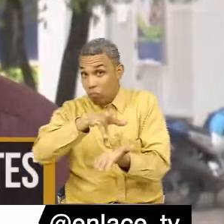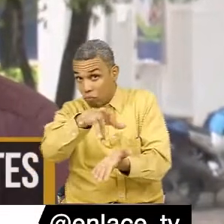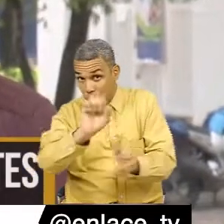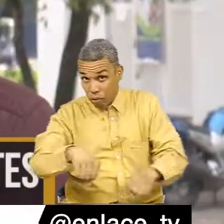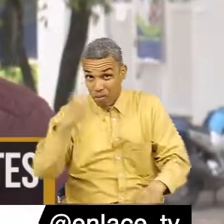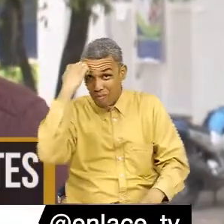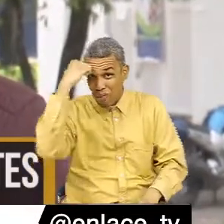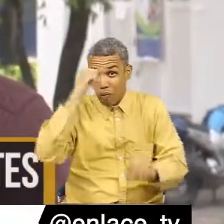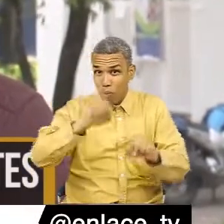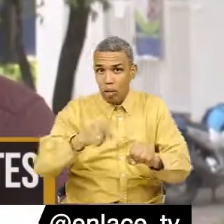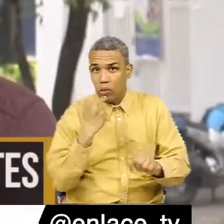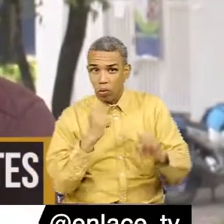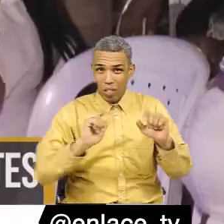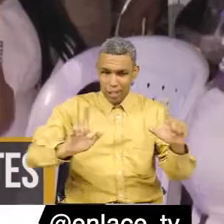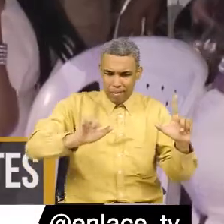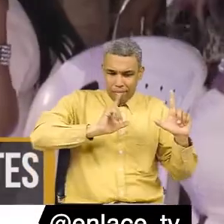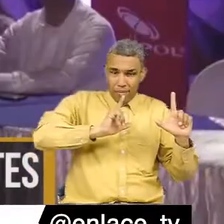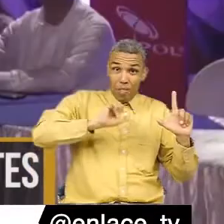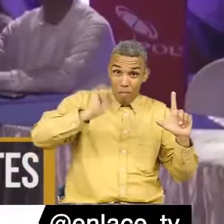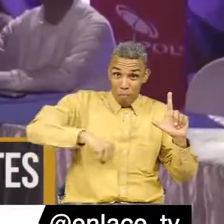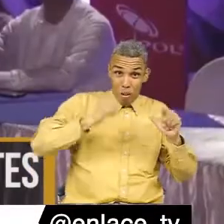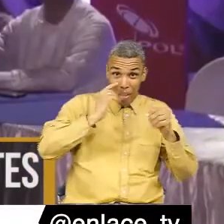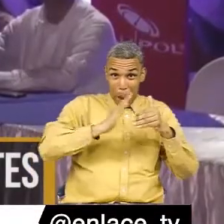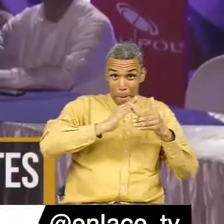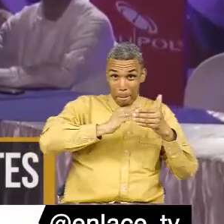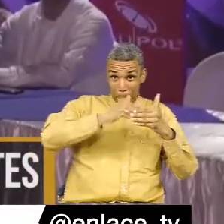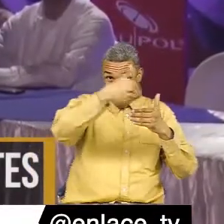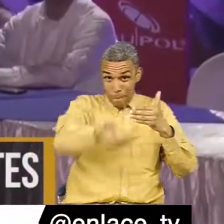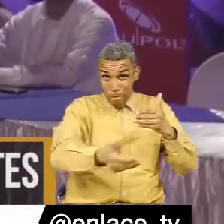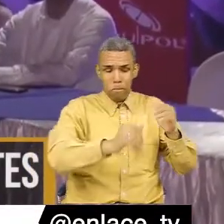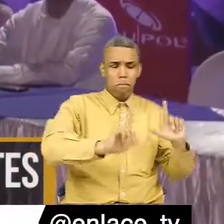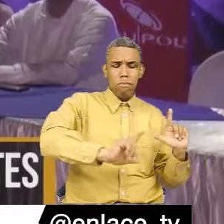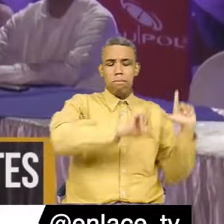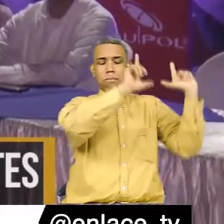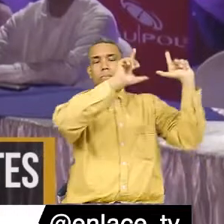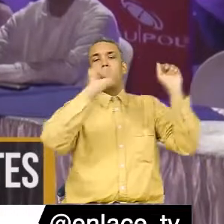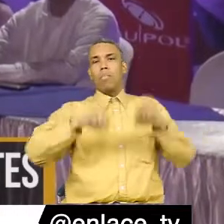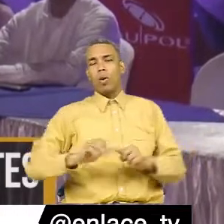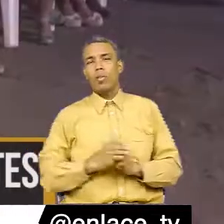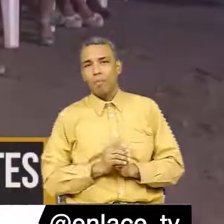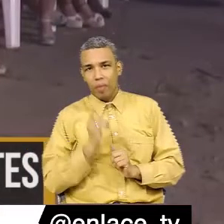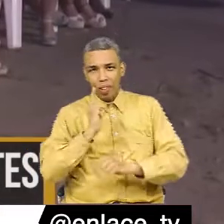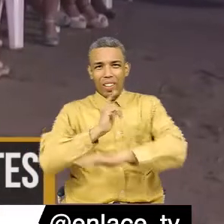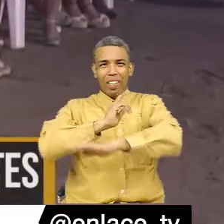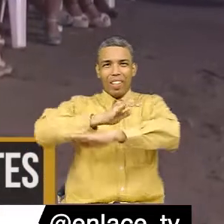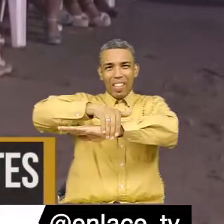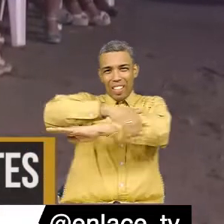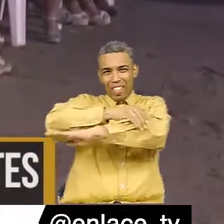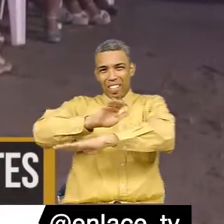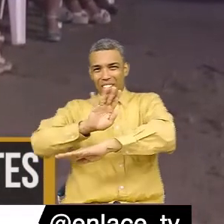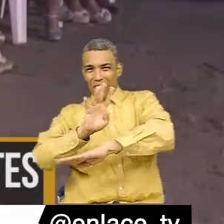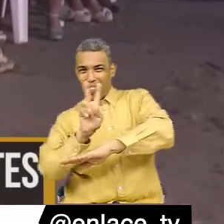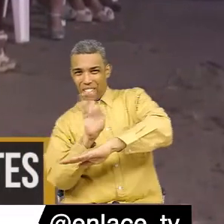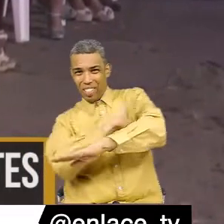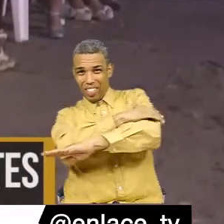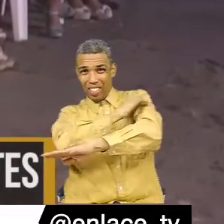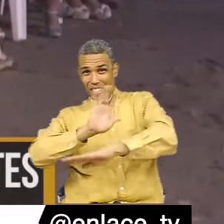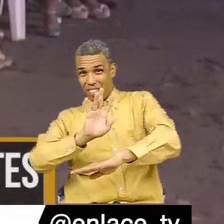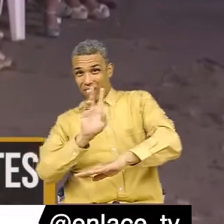en el tema de la docencia, ubicada en la carrera 27, número 4634 del barrio de Recreo. Ahí